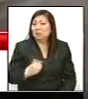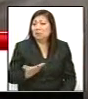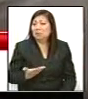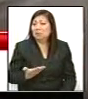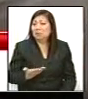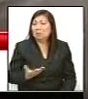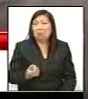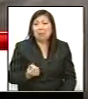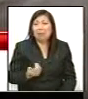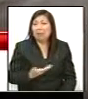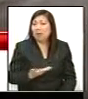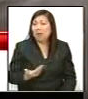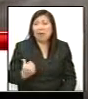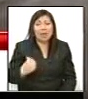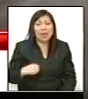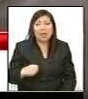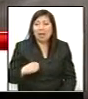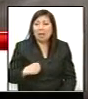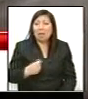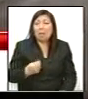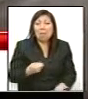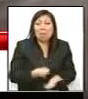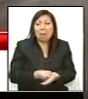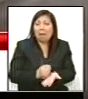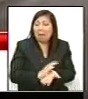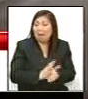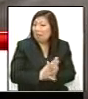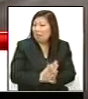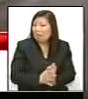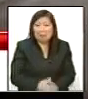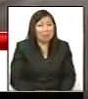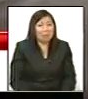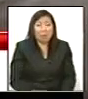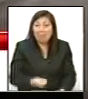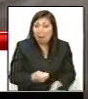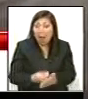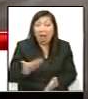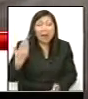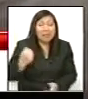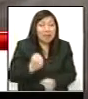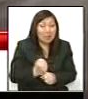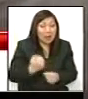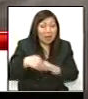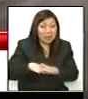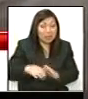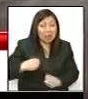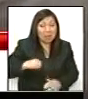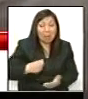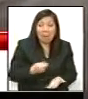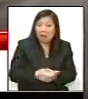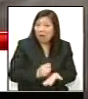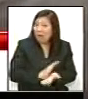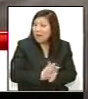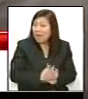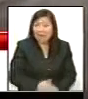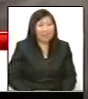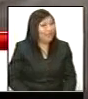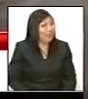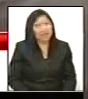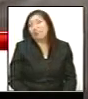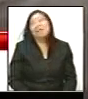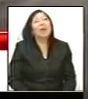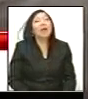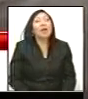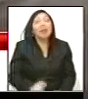sin recursos, y el alcalde era ad honorem, inclusive ad honorem, junto con los regidores. Y